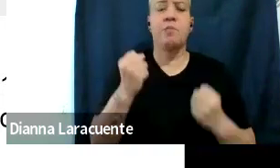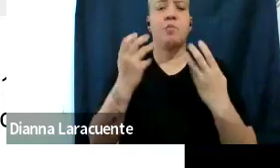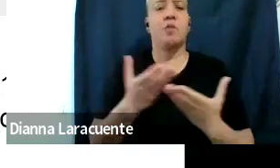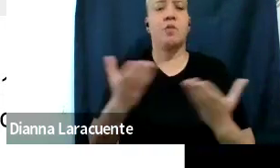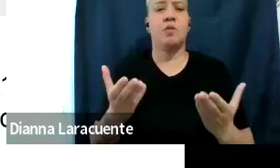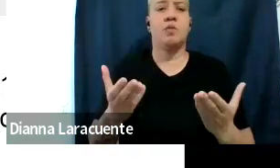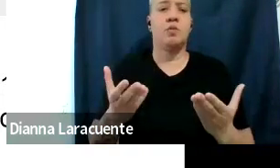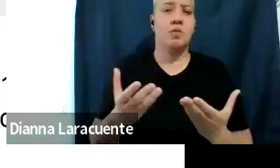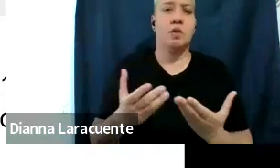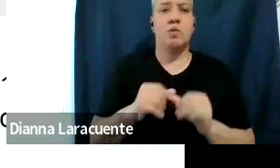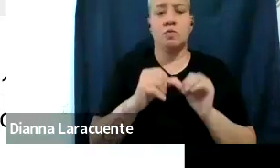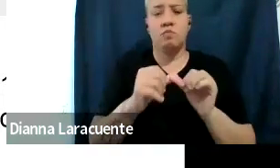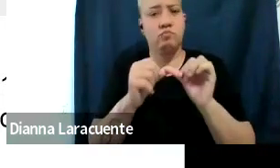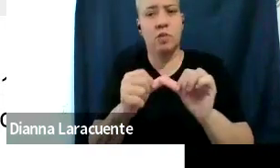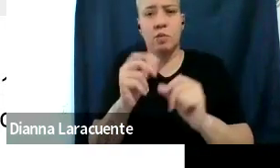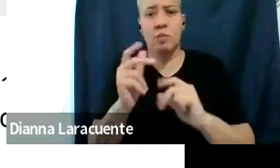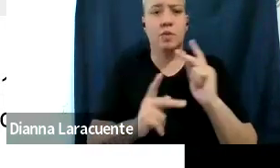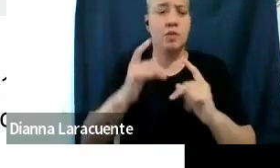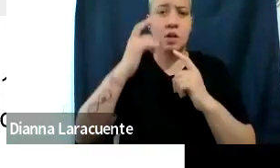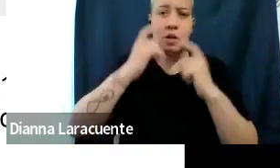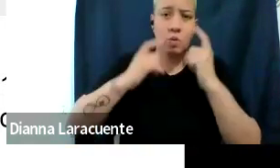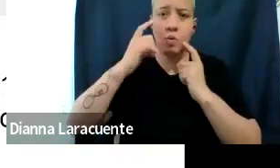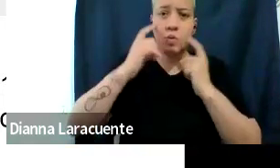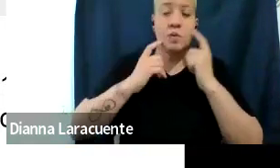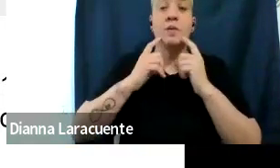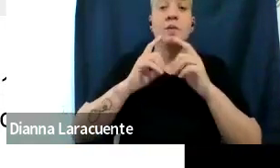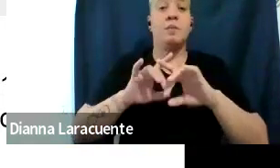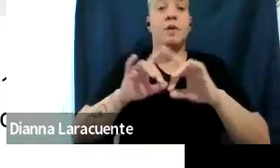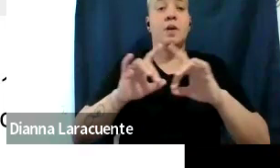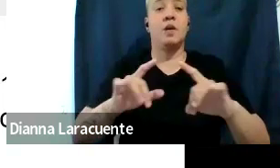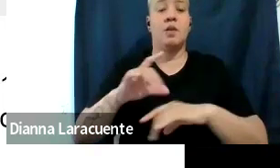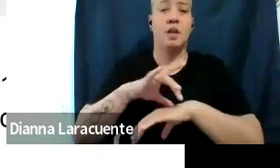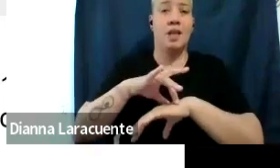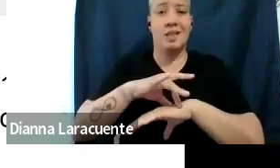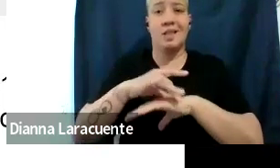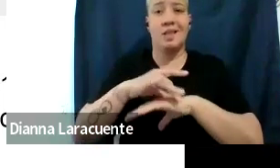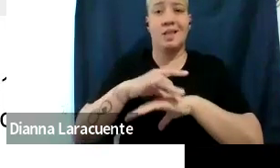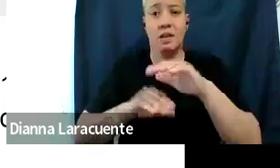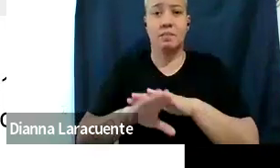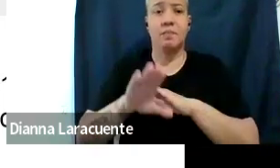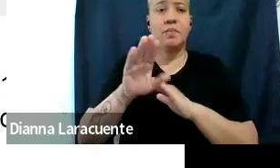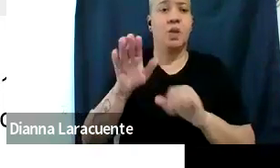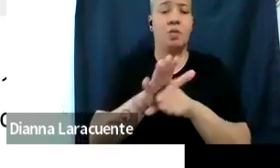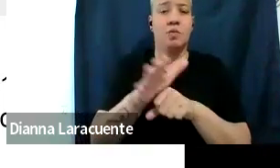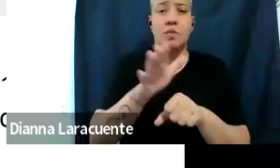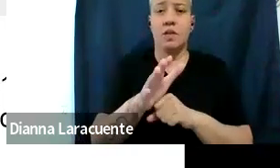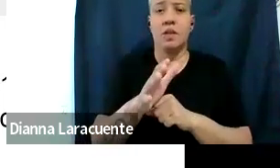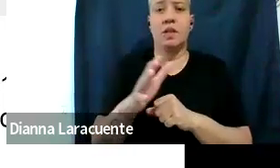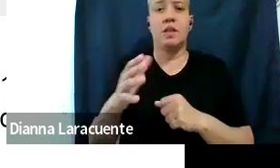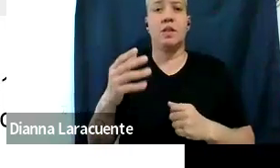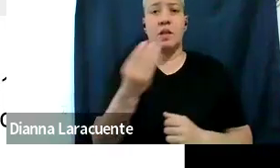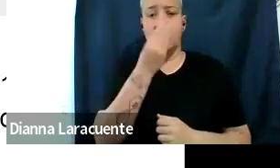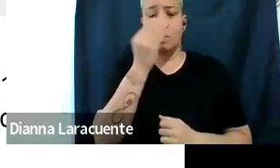de las almas, no se agotó el llanto de los ojos, pero la tierra natal no tuvo bastantes rosas ni perfume, porque no hubo